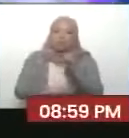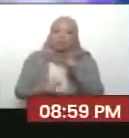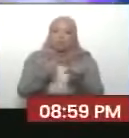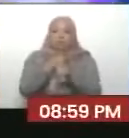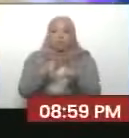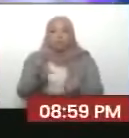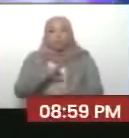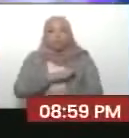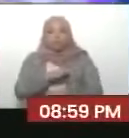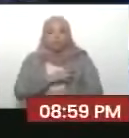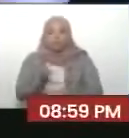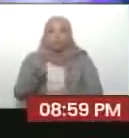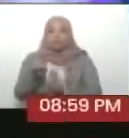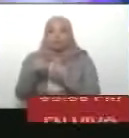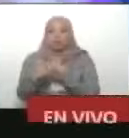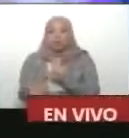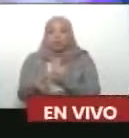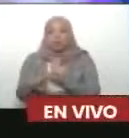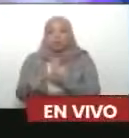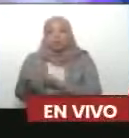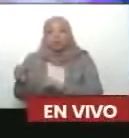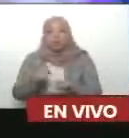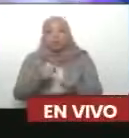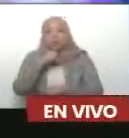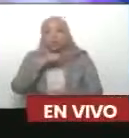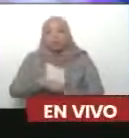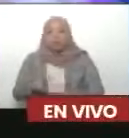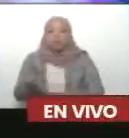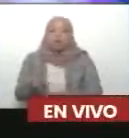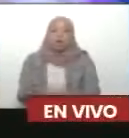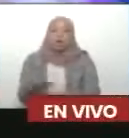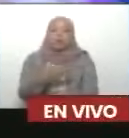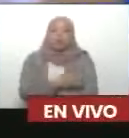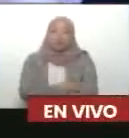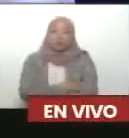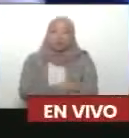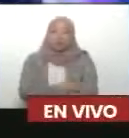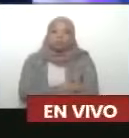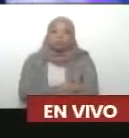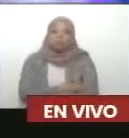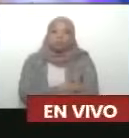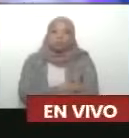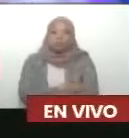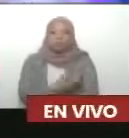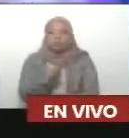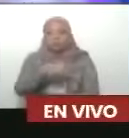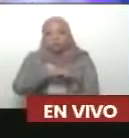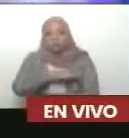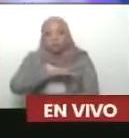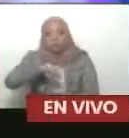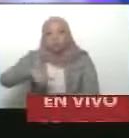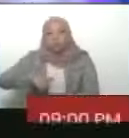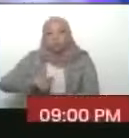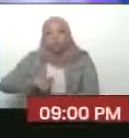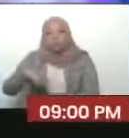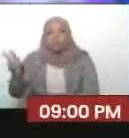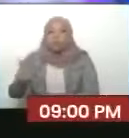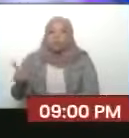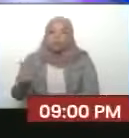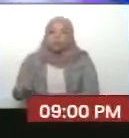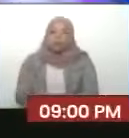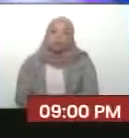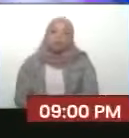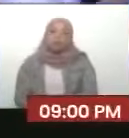nos pertenece por derecho, desde los momentos históricos antiguos y que nos pertenece a nosotros como país.